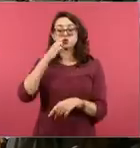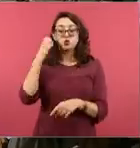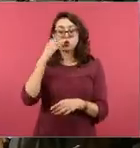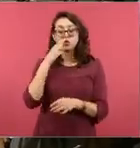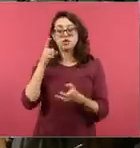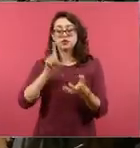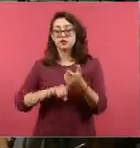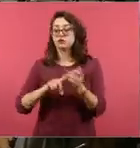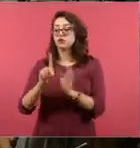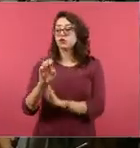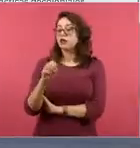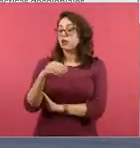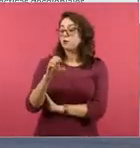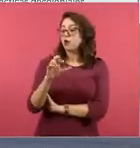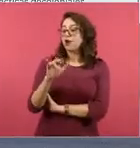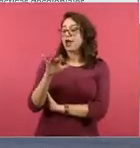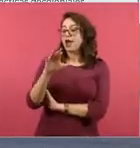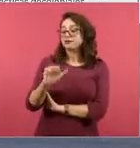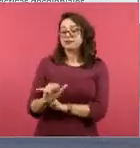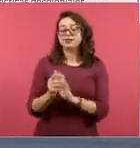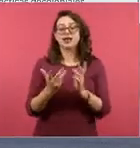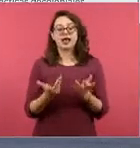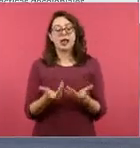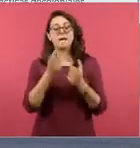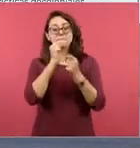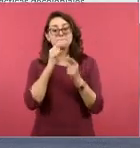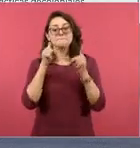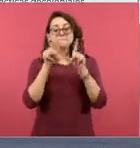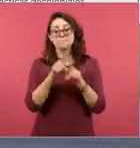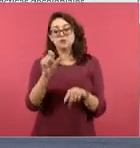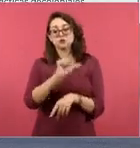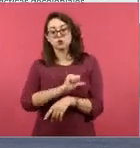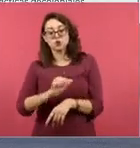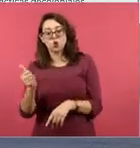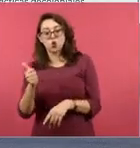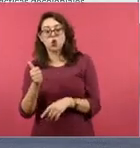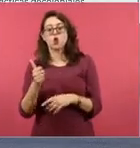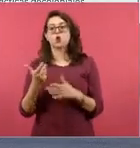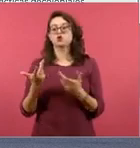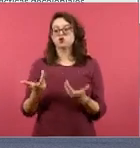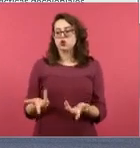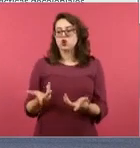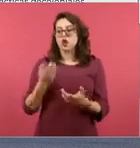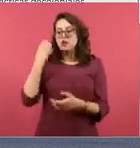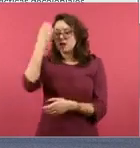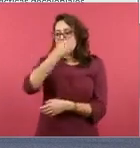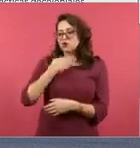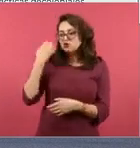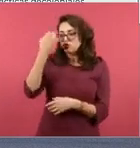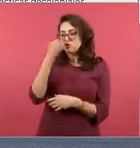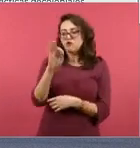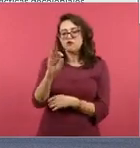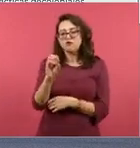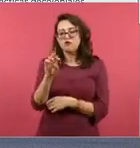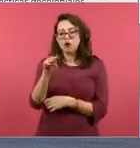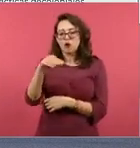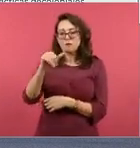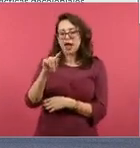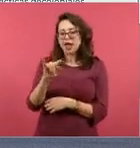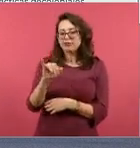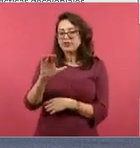algunas notas para poder experimentar la evaluación formativa, algunas estrategias de cómo